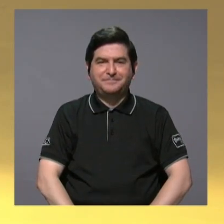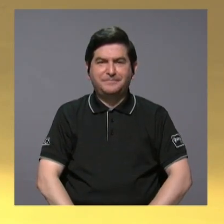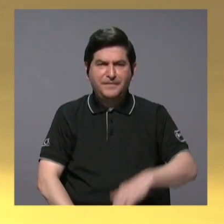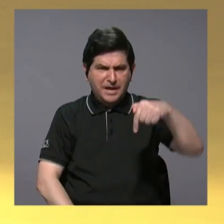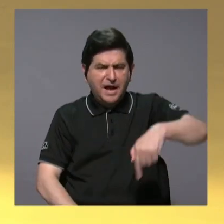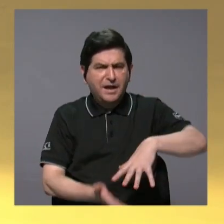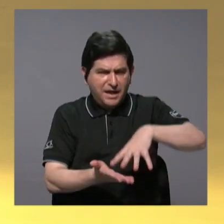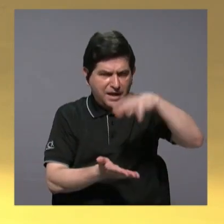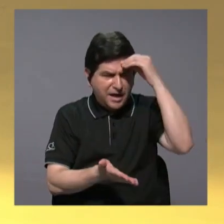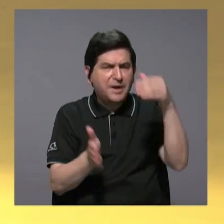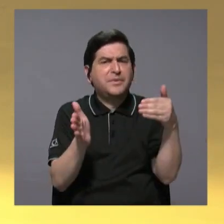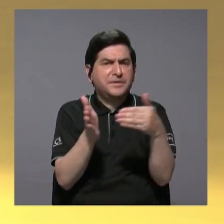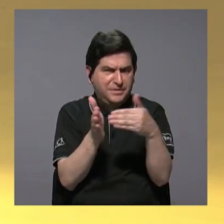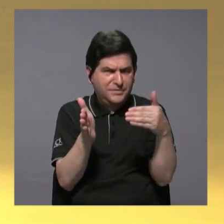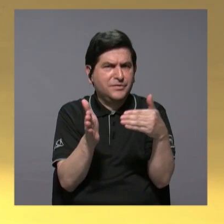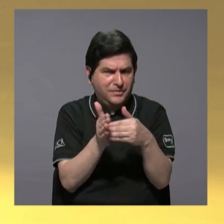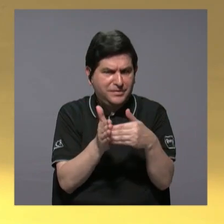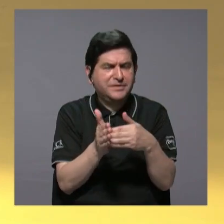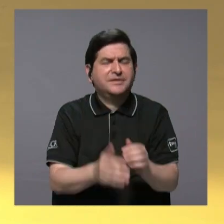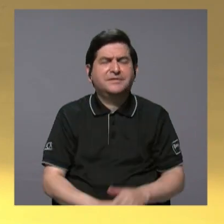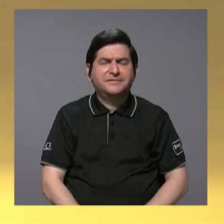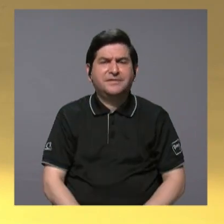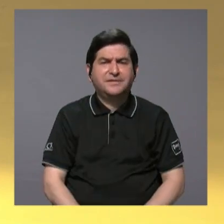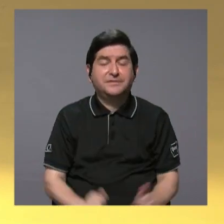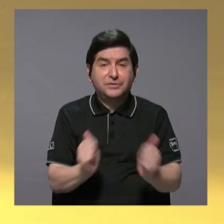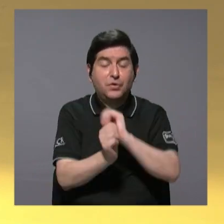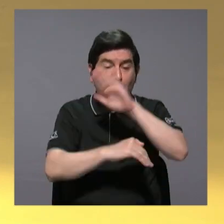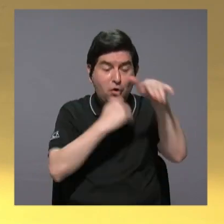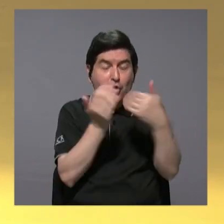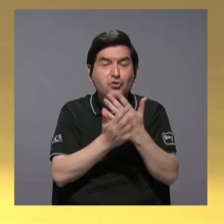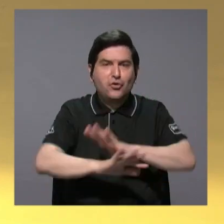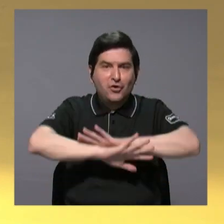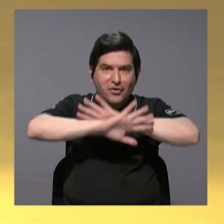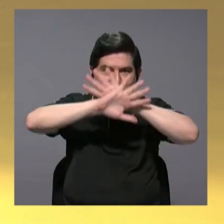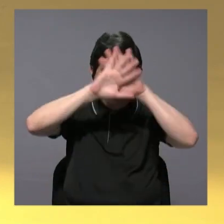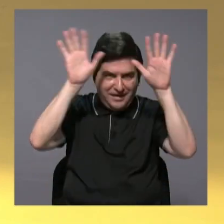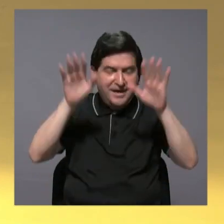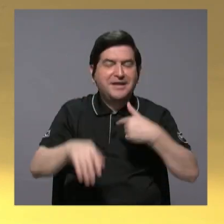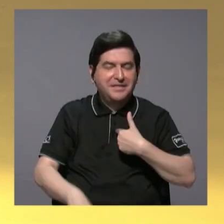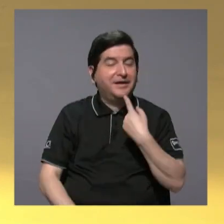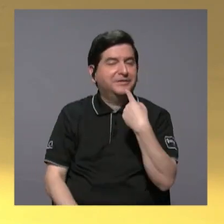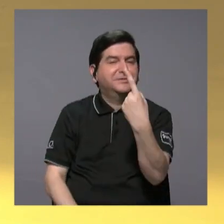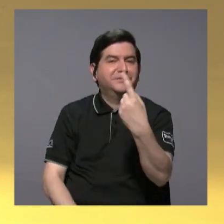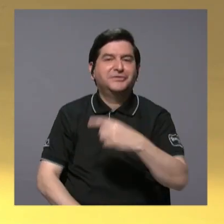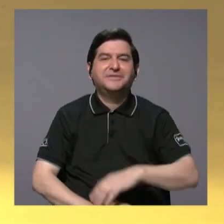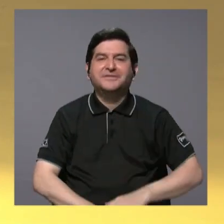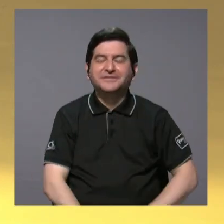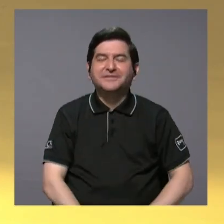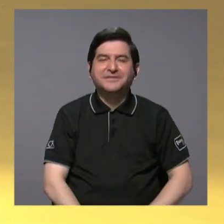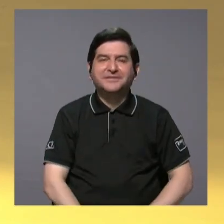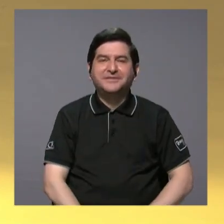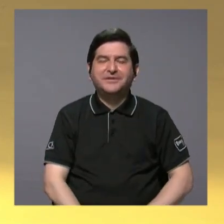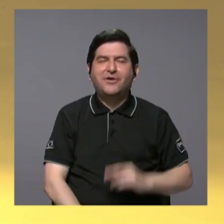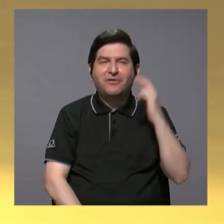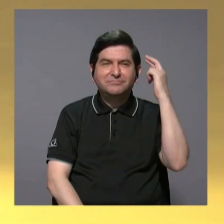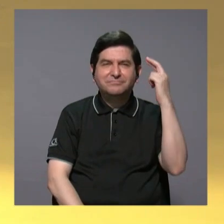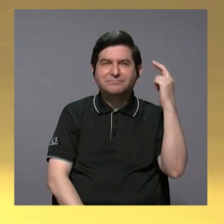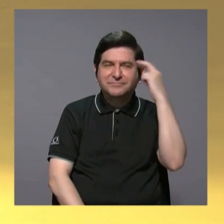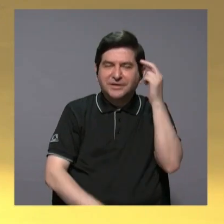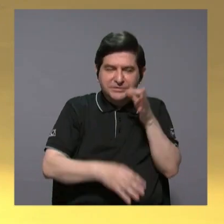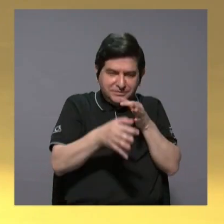aprendiendo otra vez, con toda claridad lo digo, de el